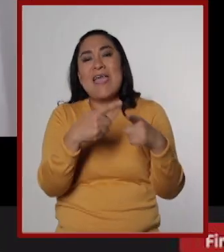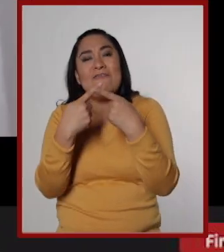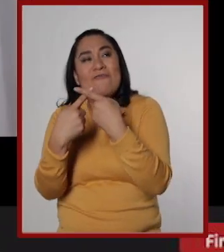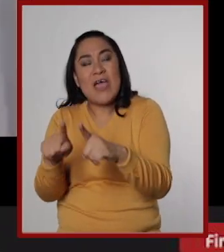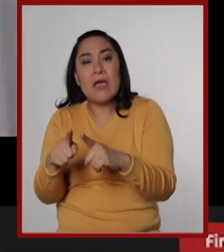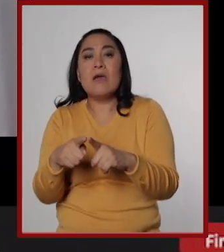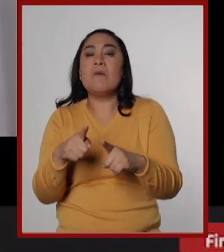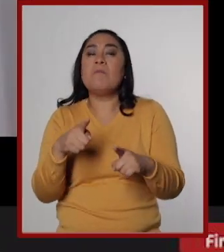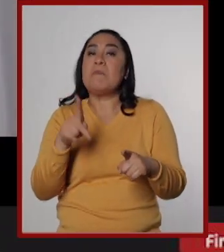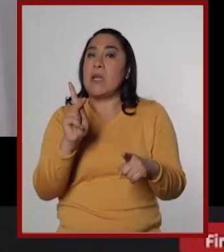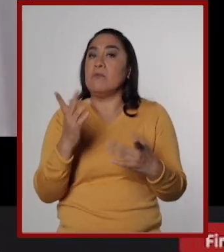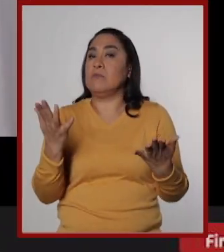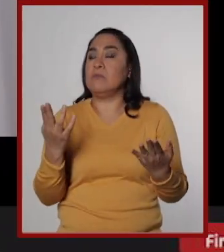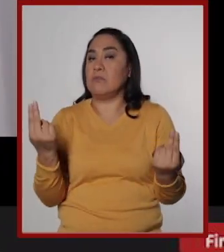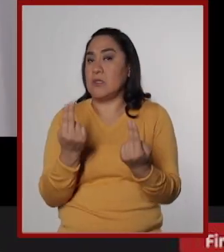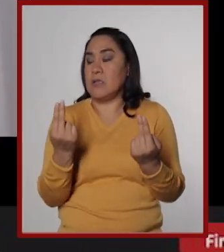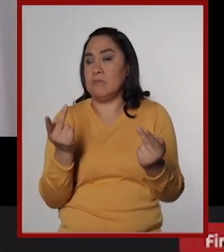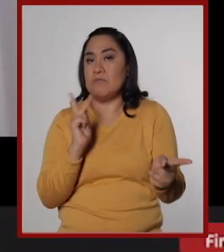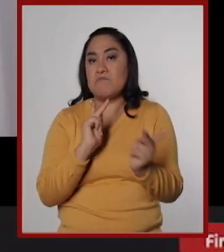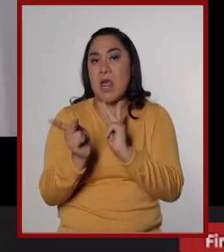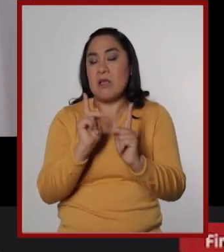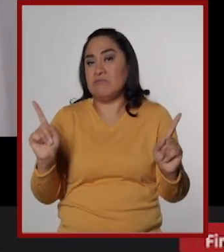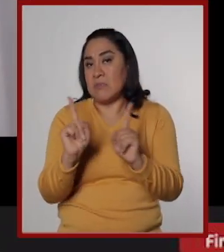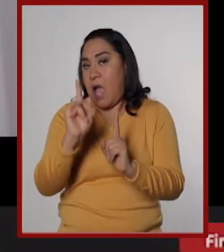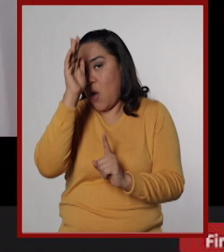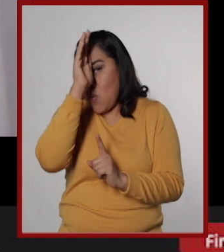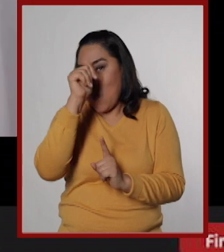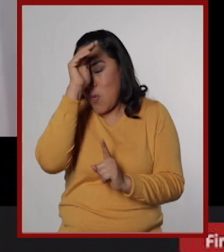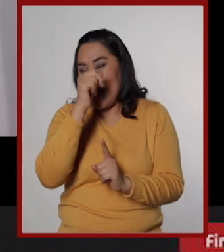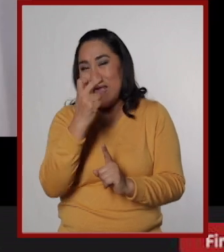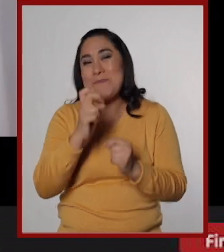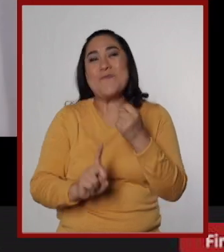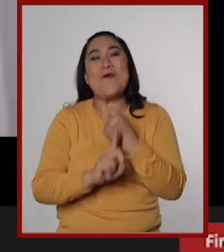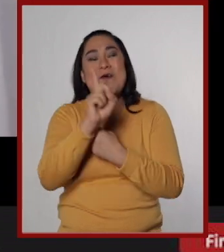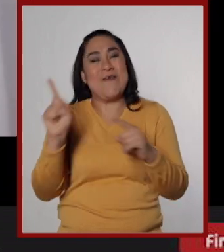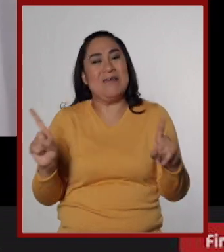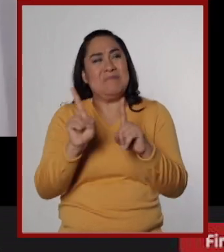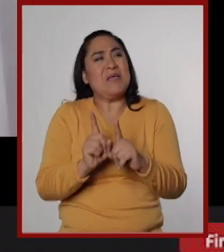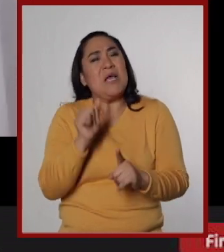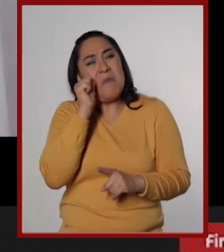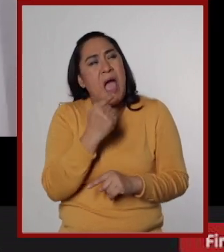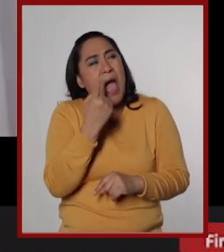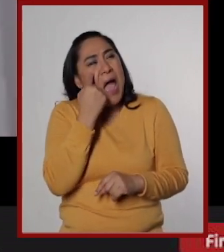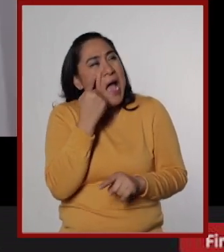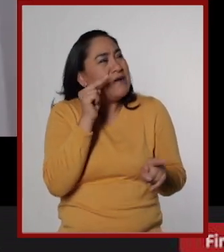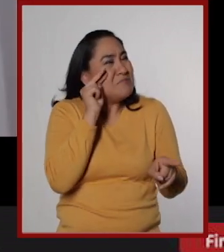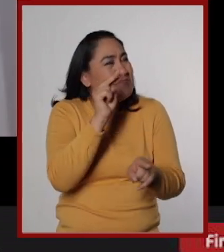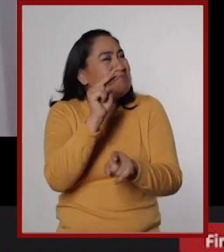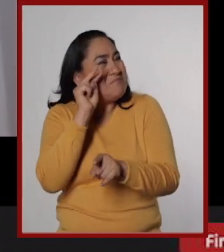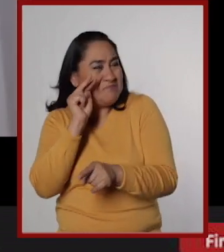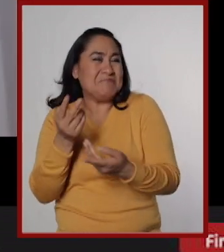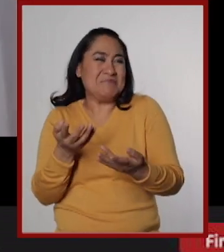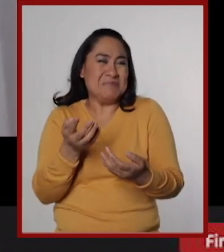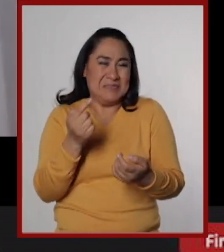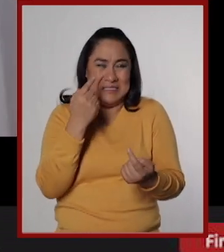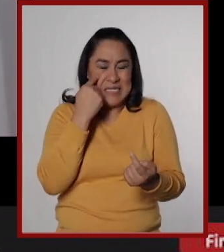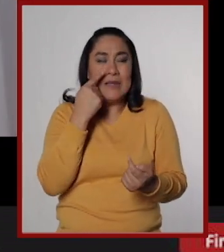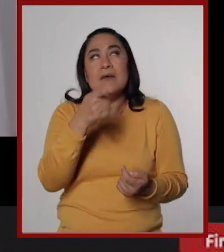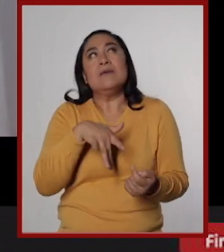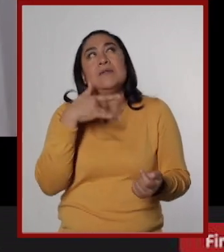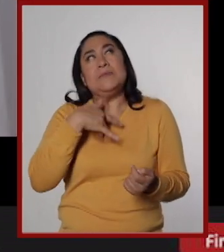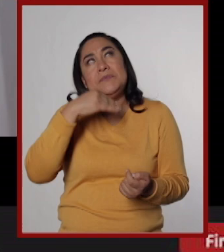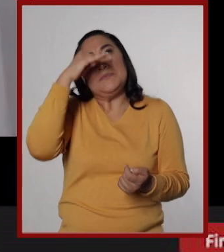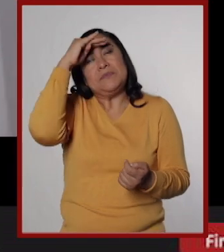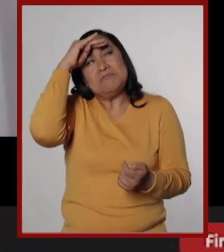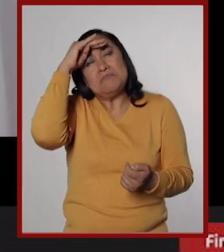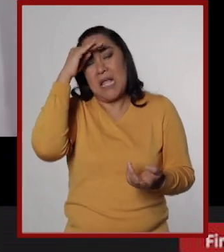y necesitan ponerse de acuerdo. Ese es el conflicto interpersonal. Y lo vivimos todos los días. La verdad es que si nosotros pensamos un poquito en